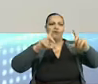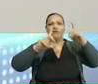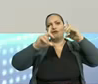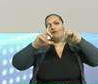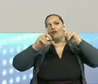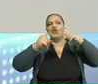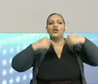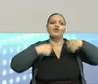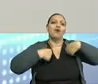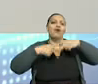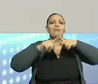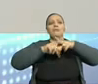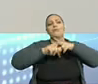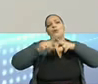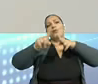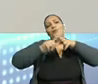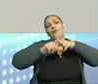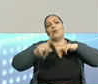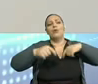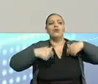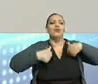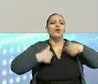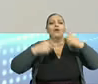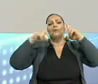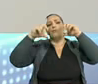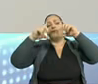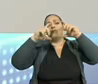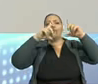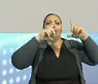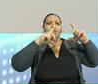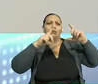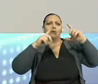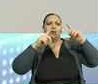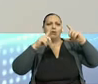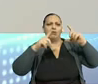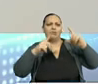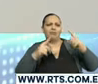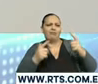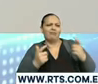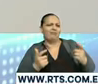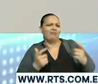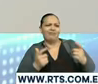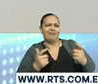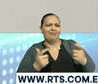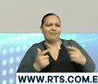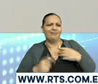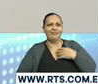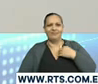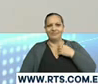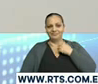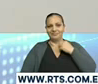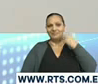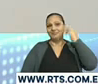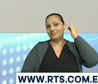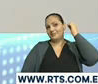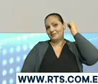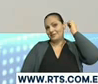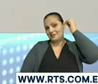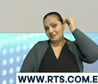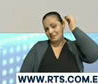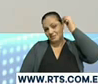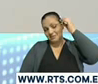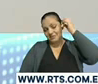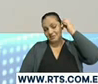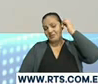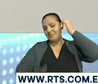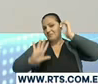el mundo de Lampa, en el mundo delictivo, lo que él hizo es como que le da más prominencia. O sea, claro, más importancia, me